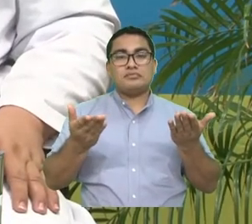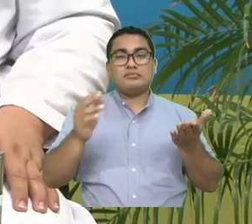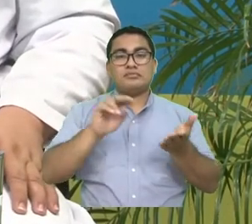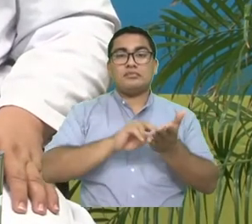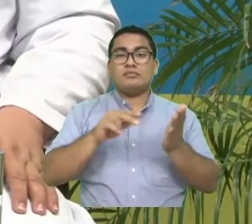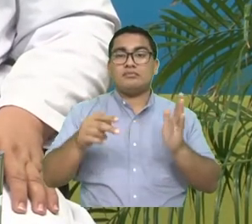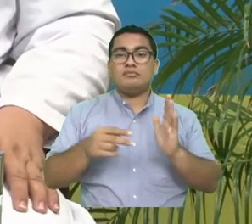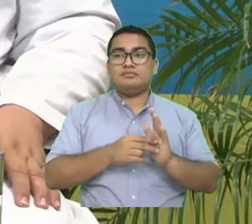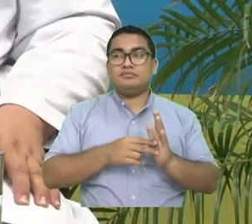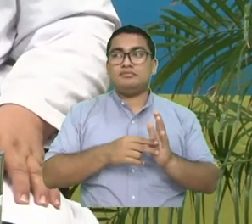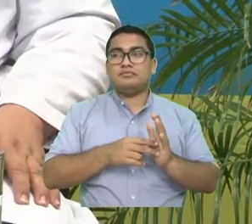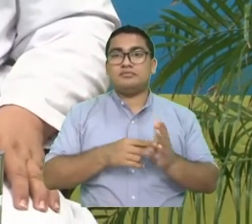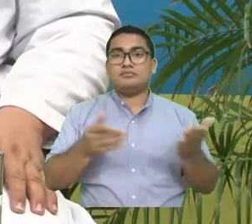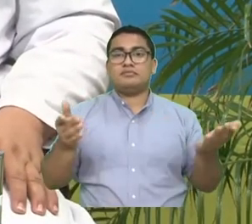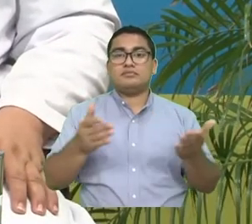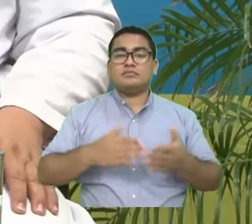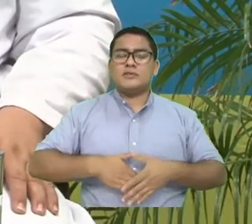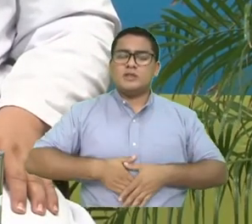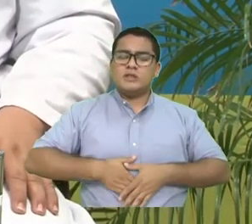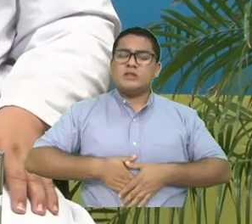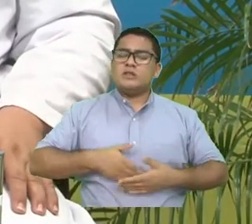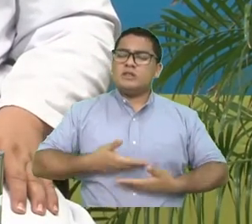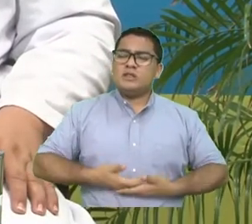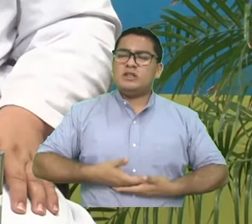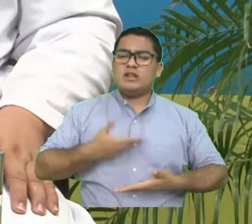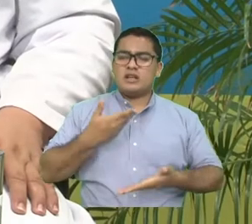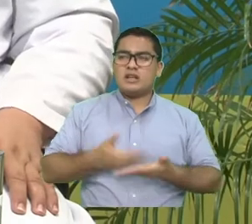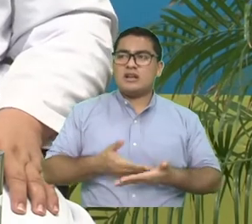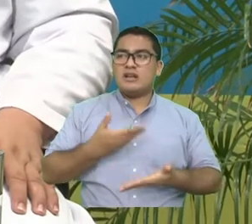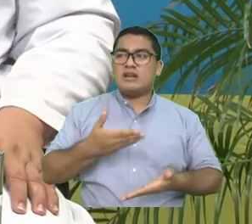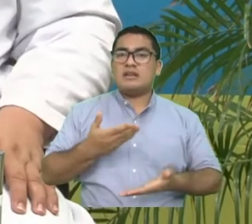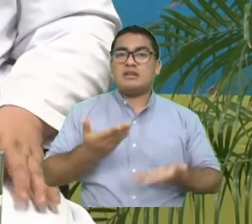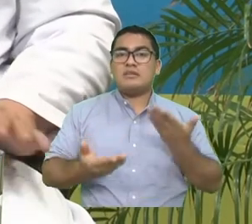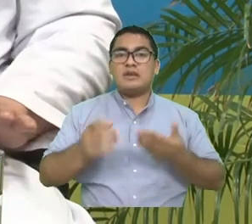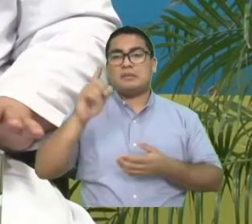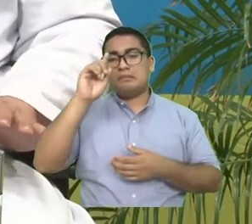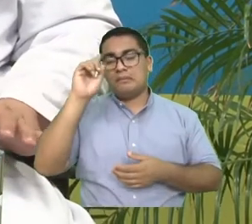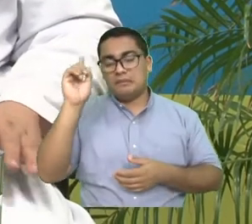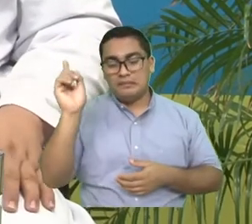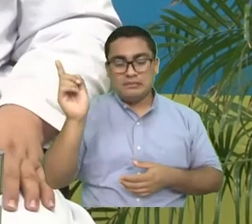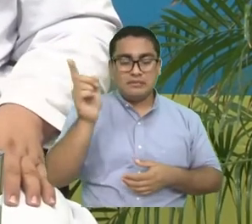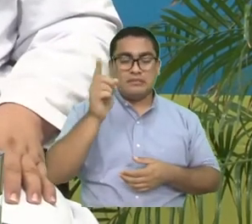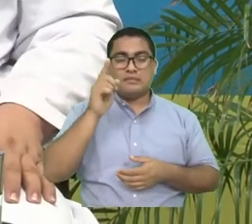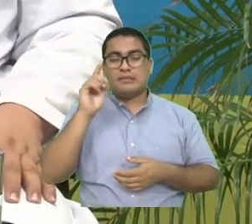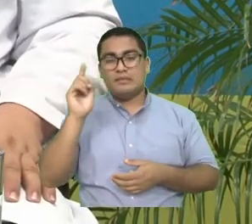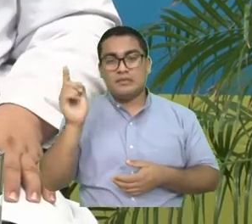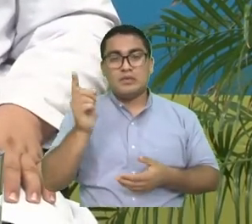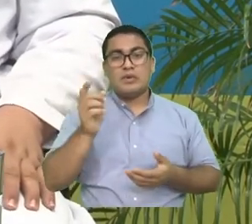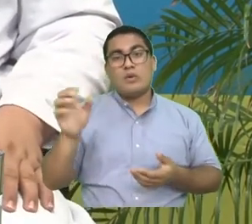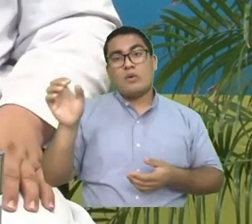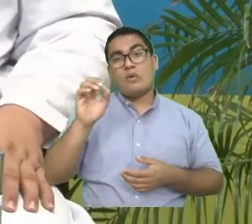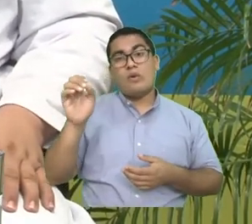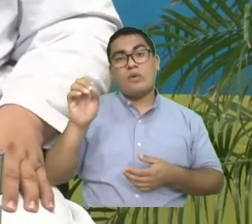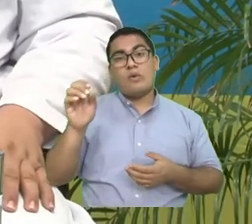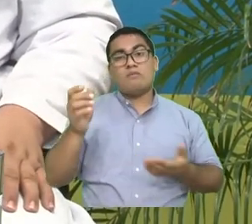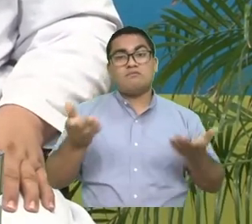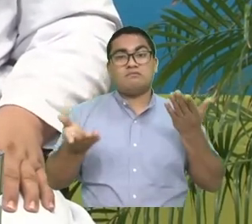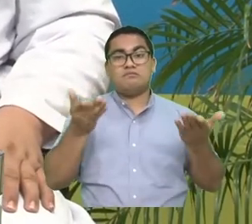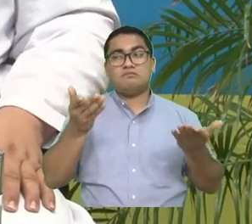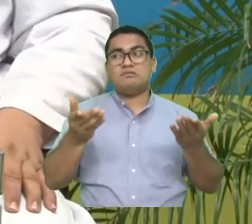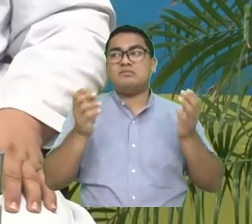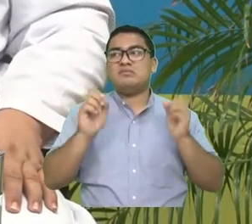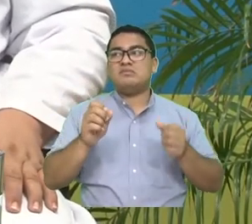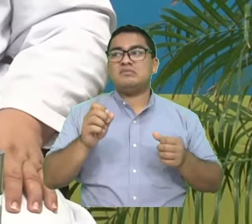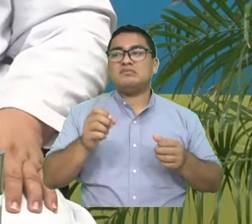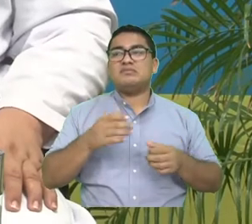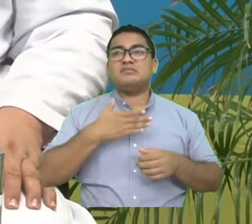sensación de quemazón, a veces solo puede ser náusea, solamente las náuseas, o a lo que es el reflujo,